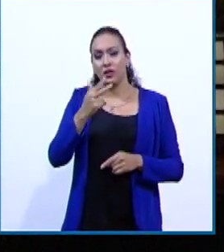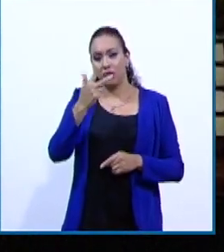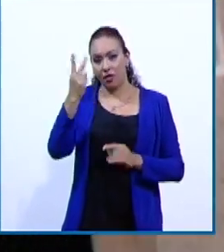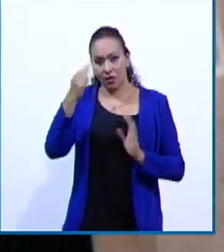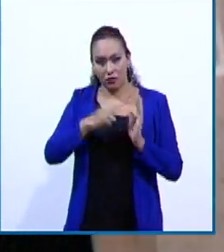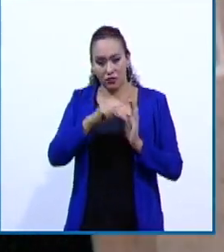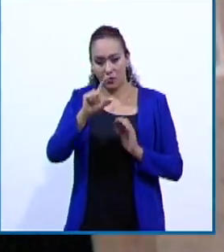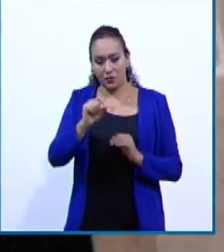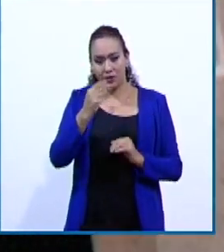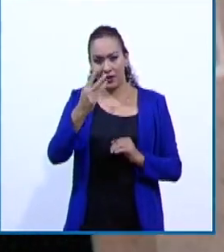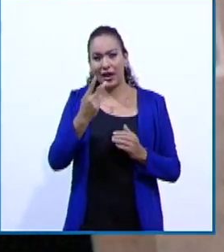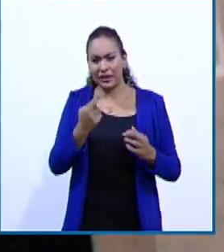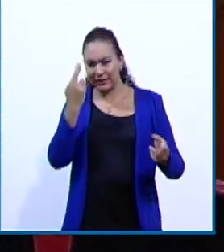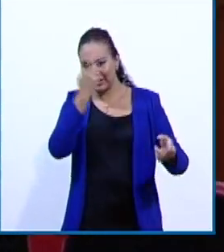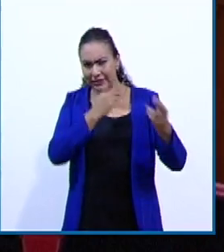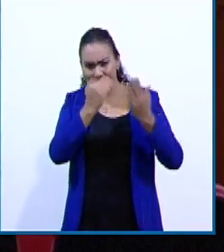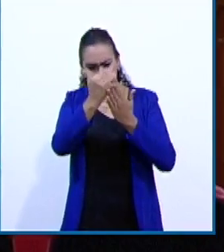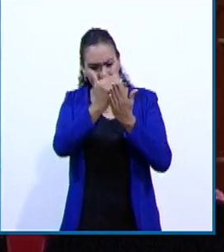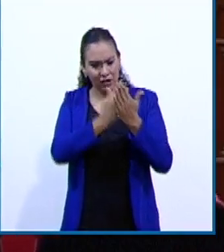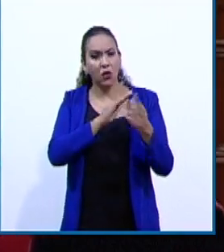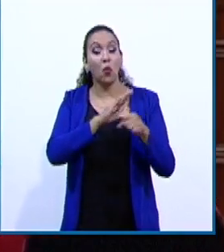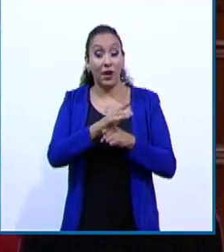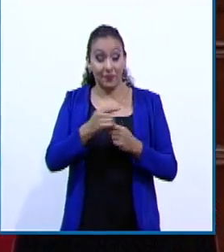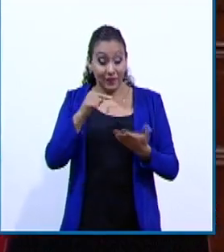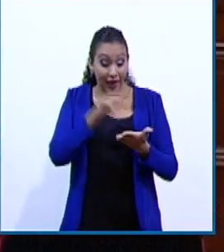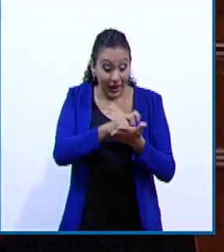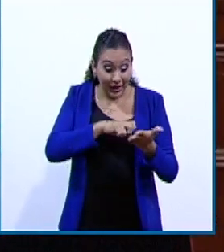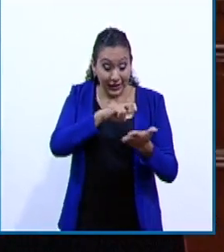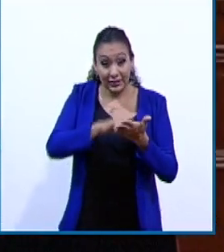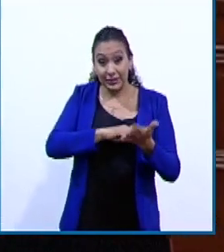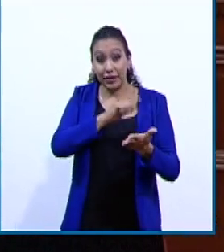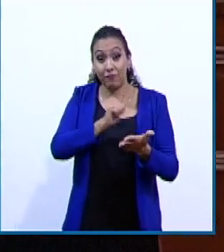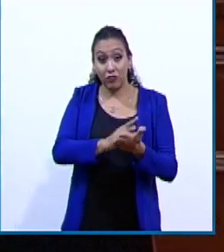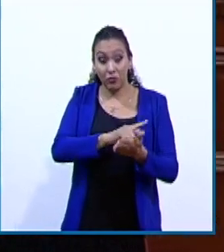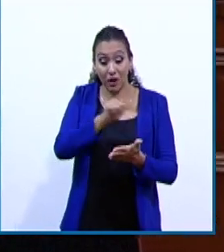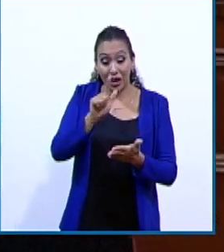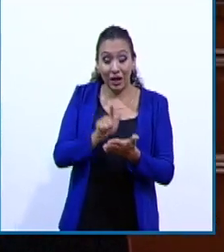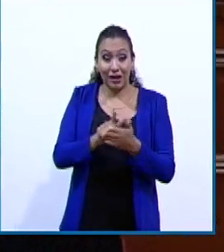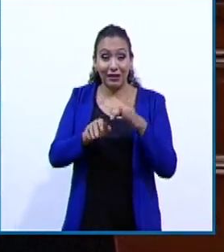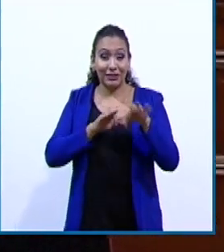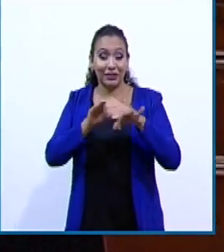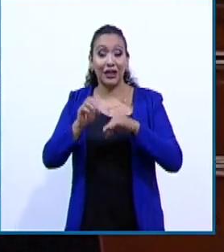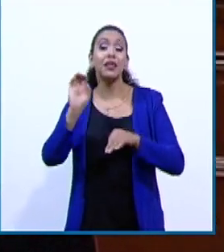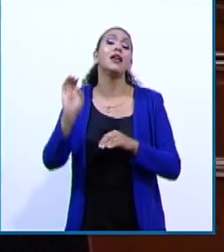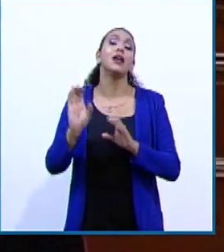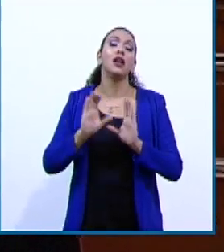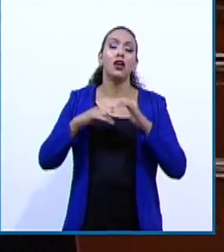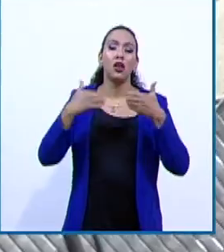448/2023, en la que invalidó el decreto que reformó diversas disposiciones de la Ley Orgánica del Congreso de